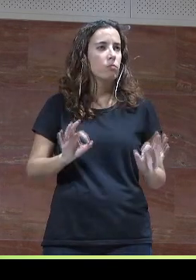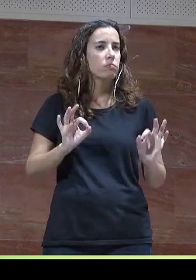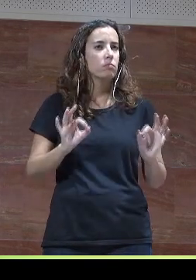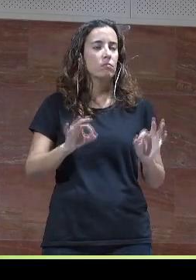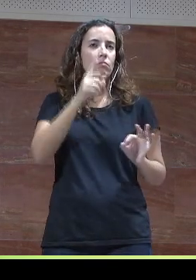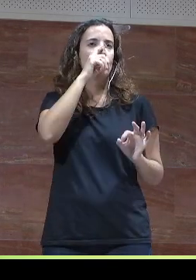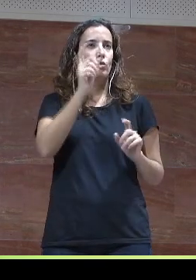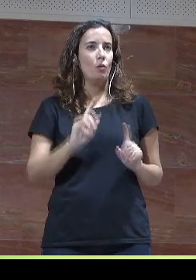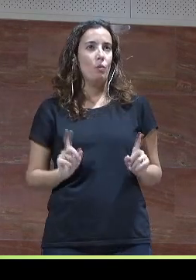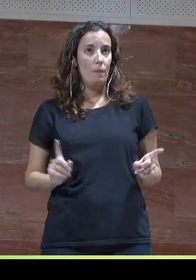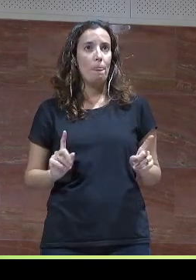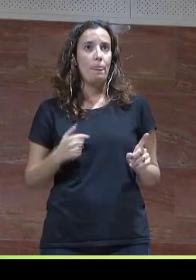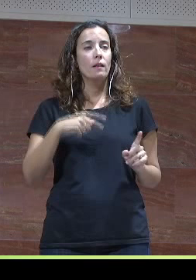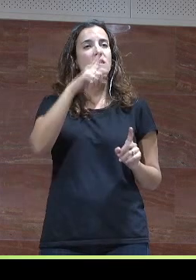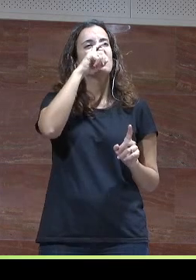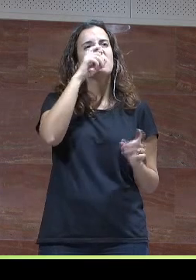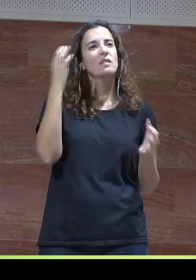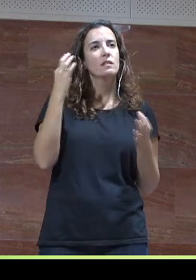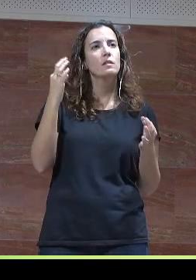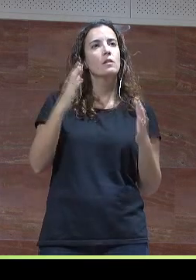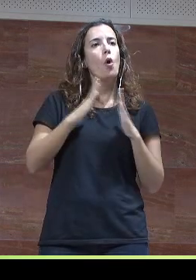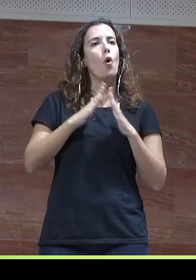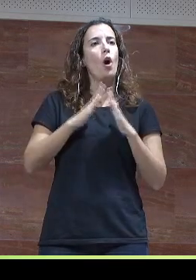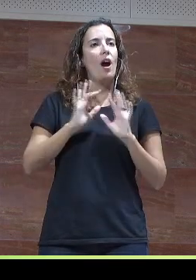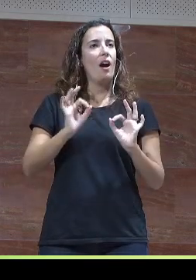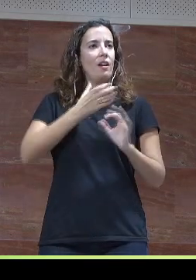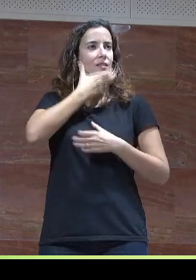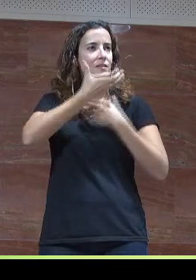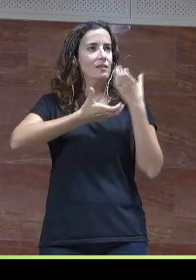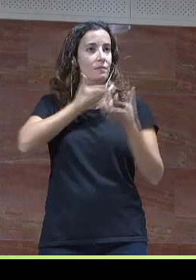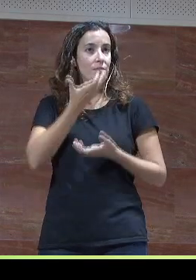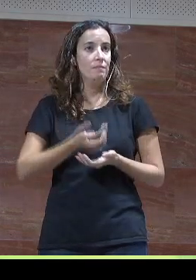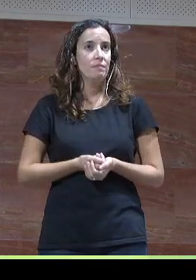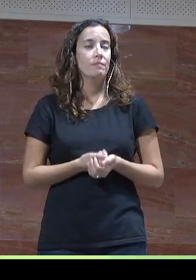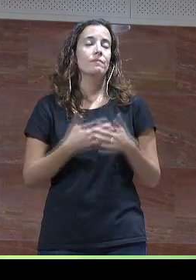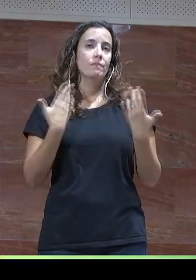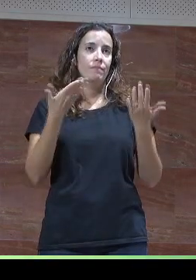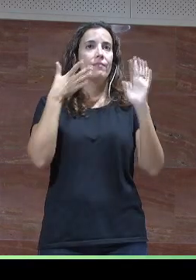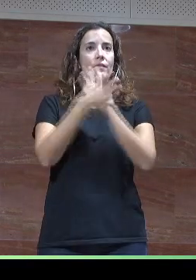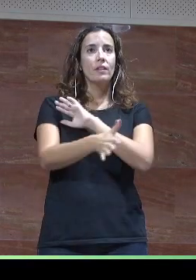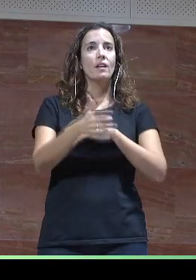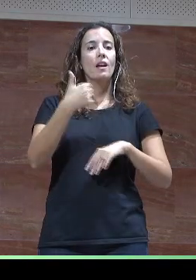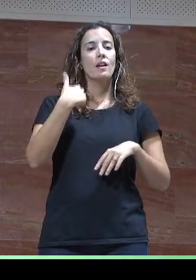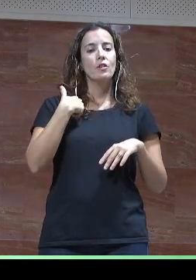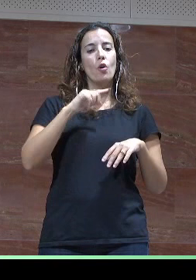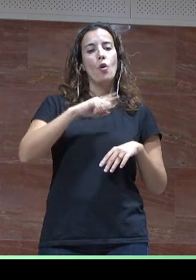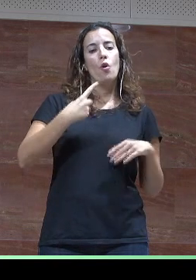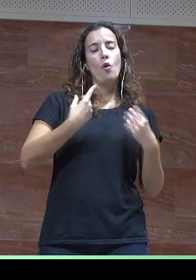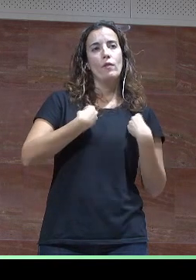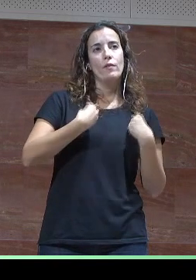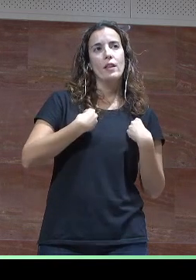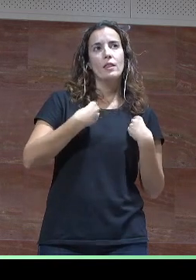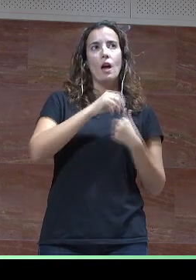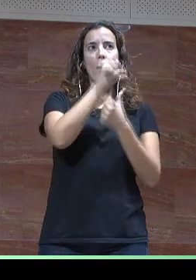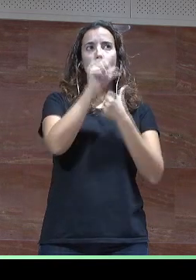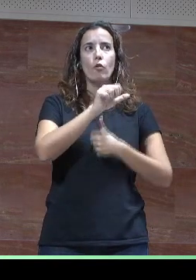que vivías en la niñez. Lo que sí que te acuerdas es que era un hogar, ¿no? Y entonces se trata de decir en qué vivienda o de qué manera o